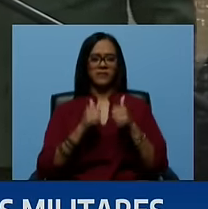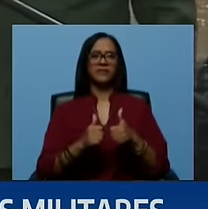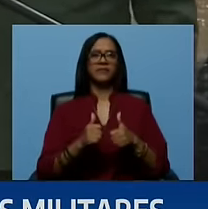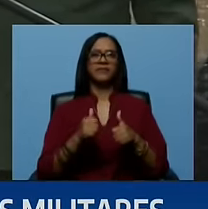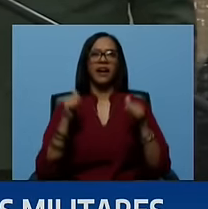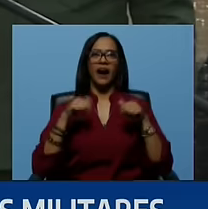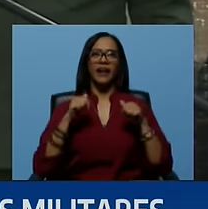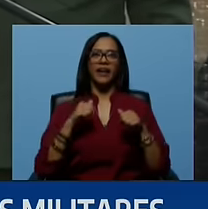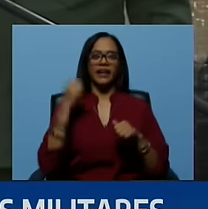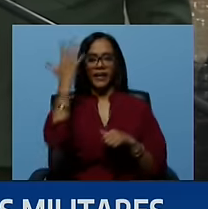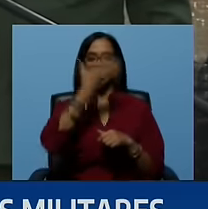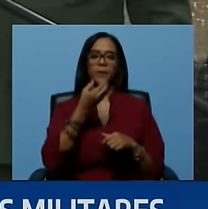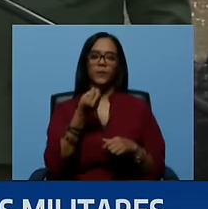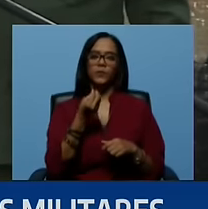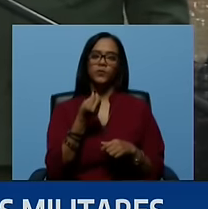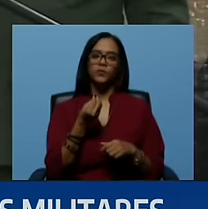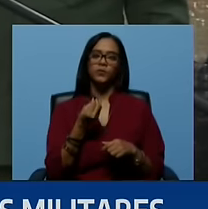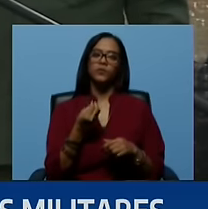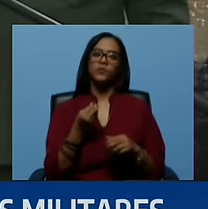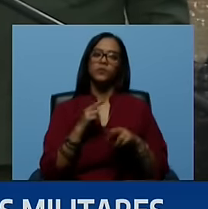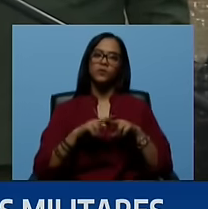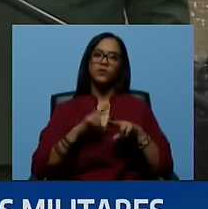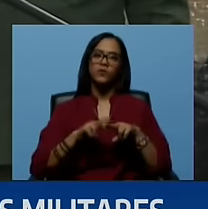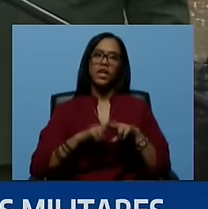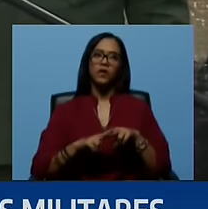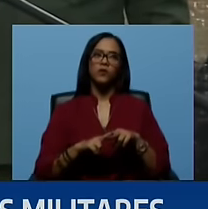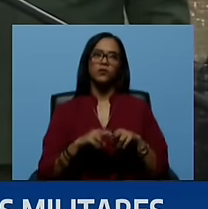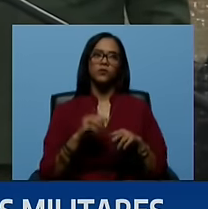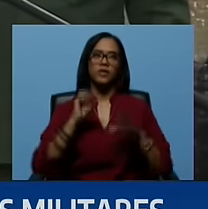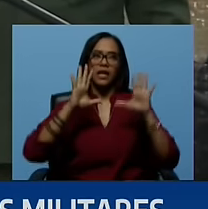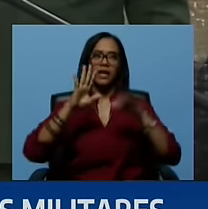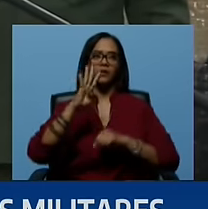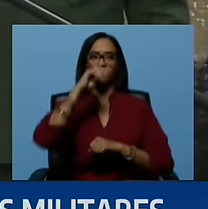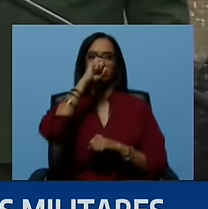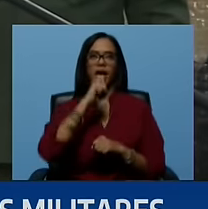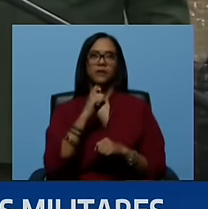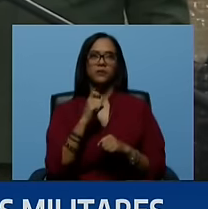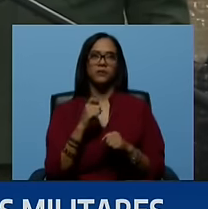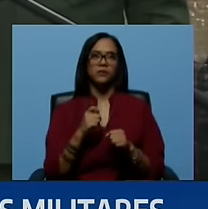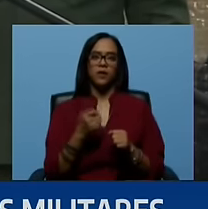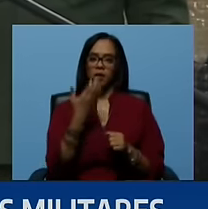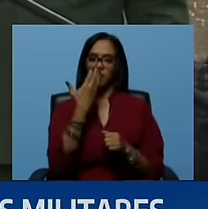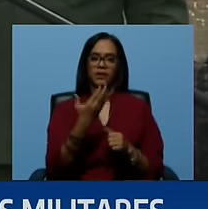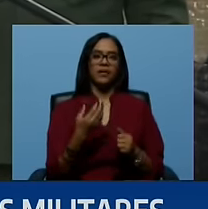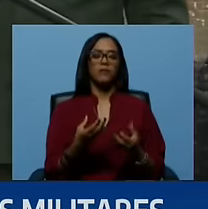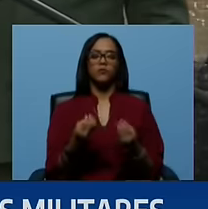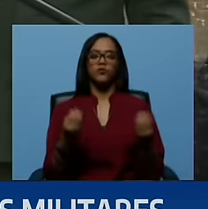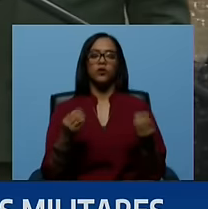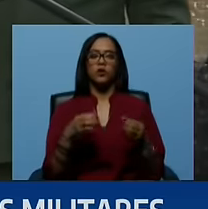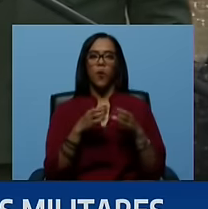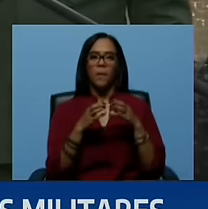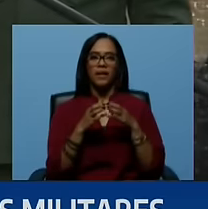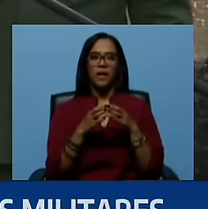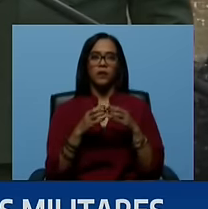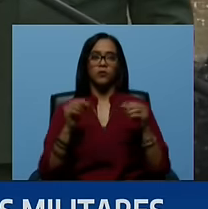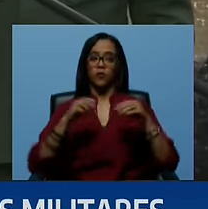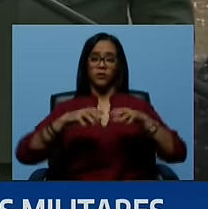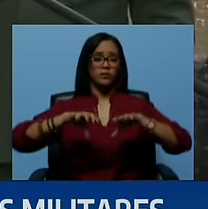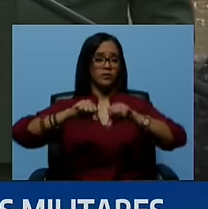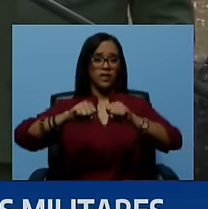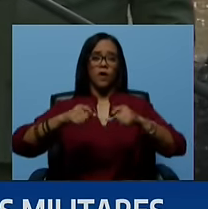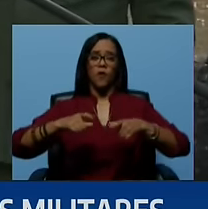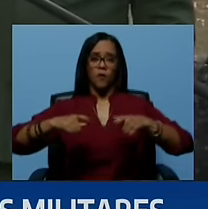Éramos unos niños de 14 años frente asientos de nuestros compañeros todo esto se